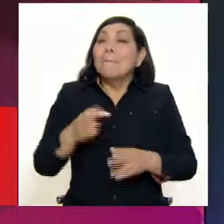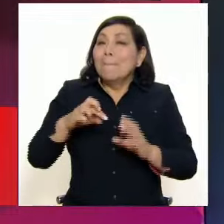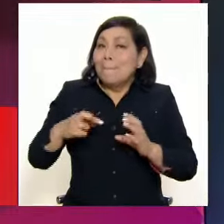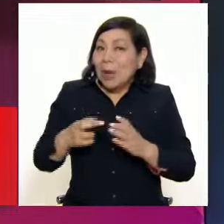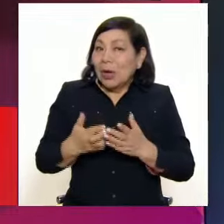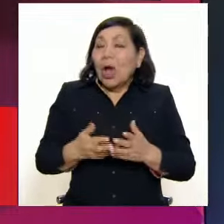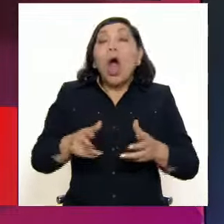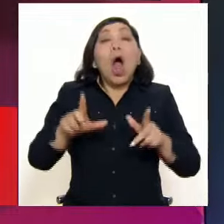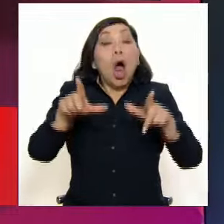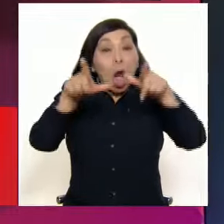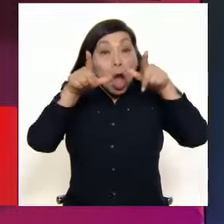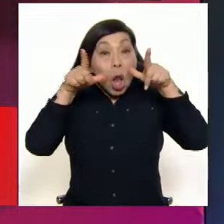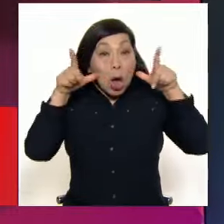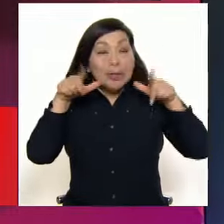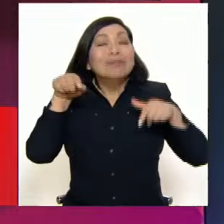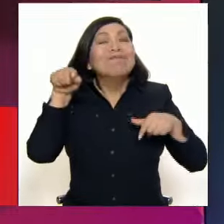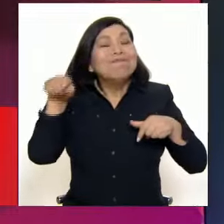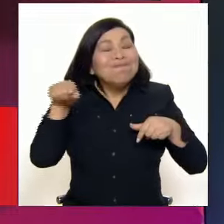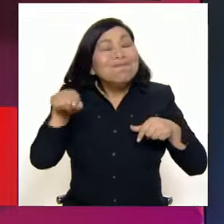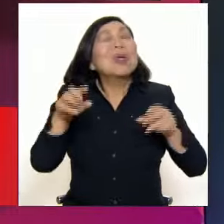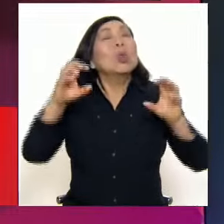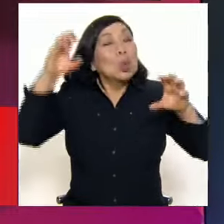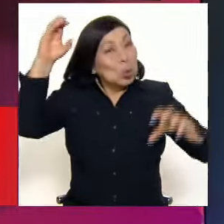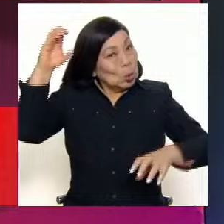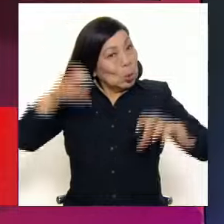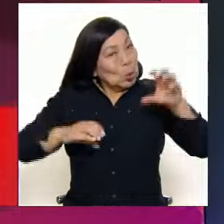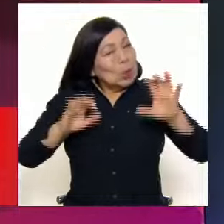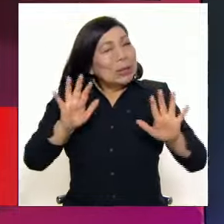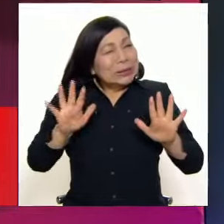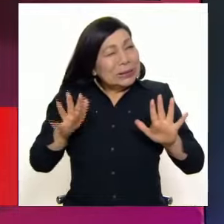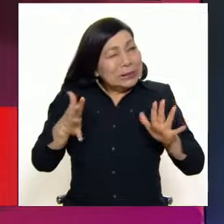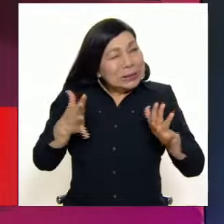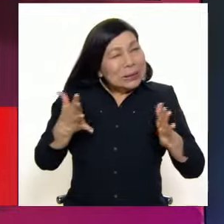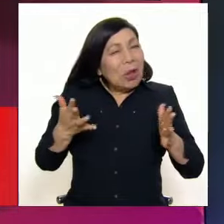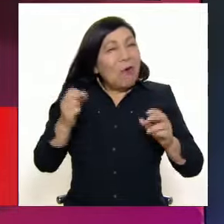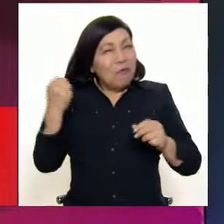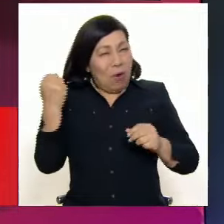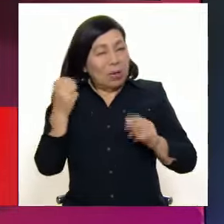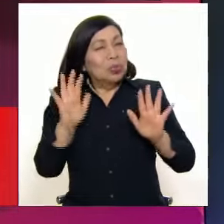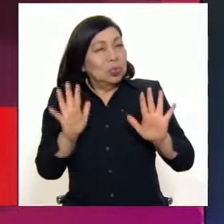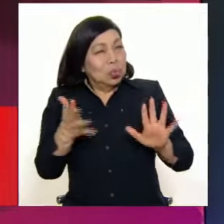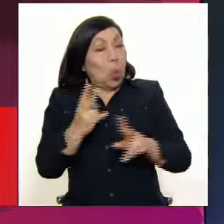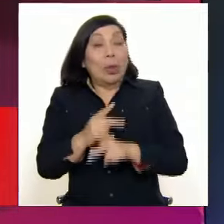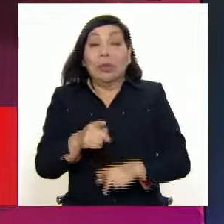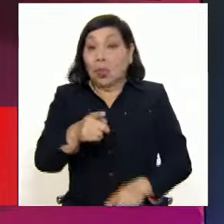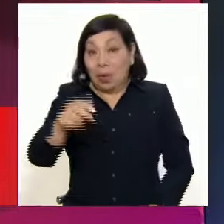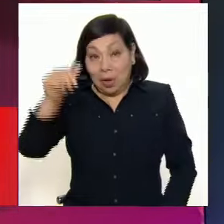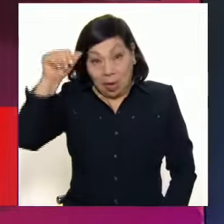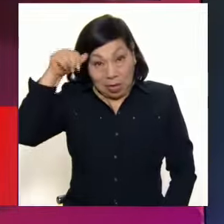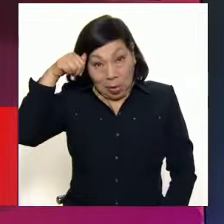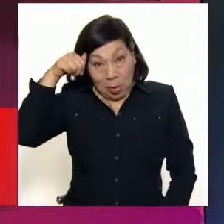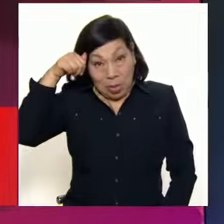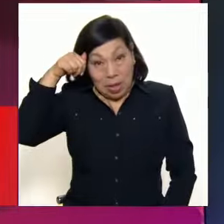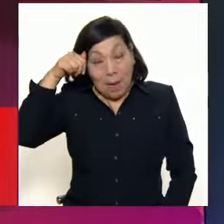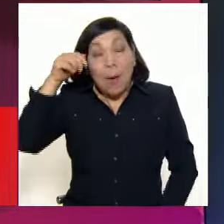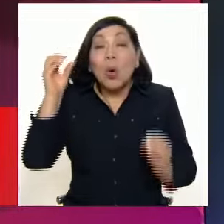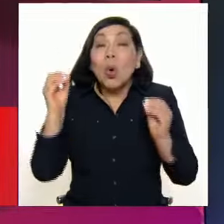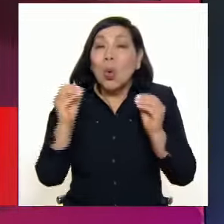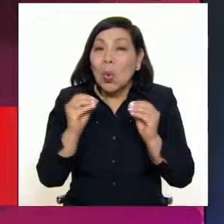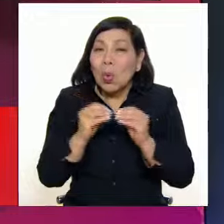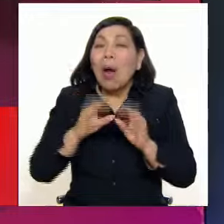la región de Loreto, porque se van a estar presentando lluvias de moderada a fuerte intensidad. Recuerda también que estas lluvias vienen